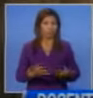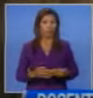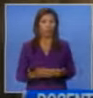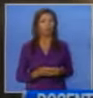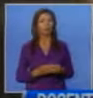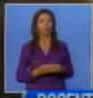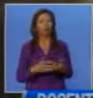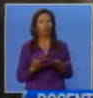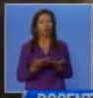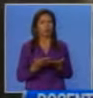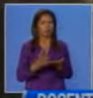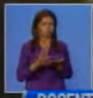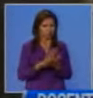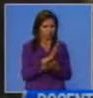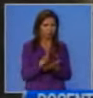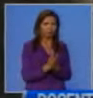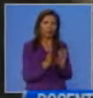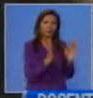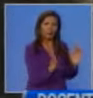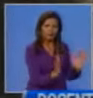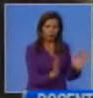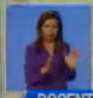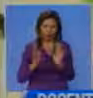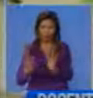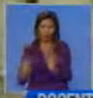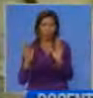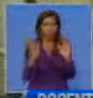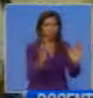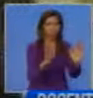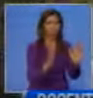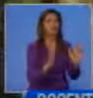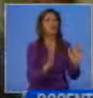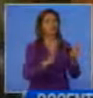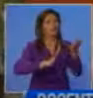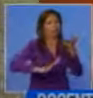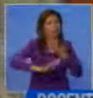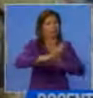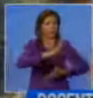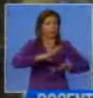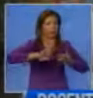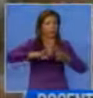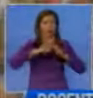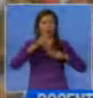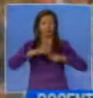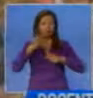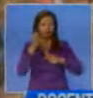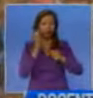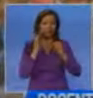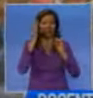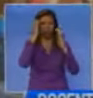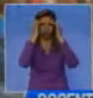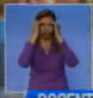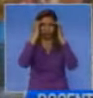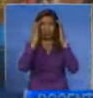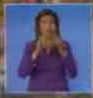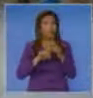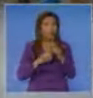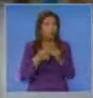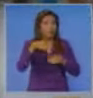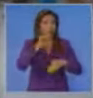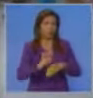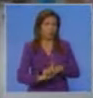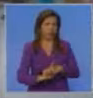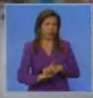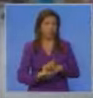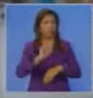generando incertidumbre en los padres del sistema fiscal de educación. Y eso que apenas ha transcurrido el primer día de clases.